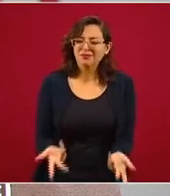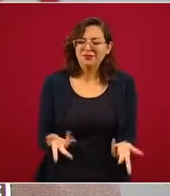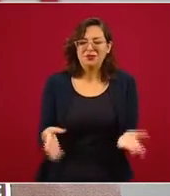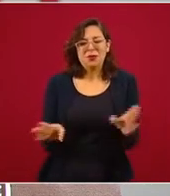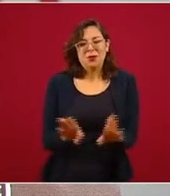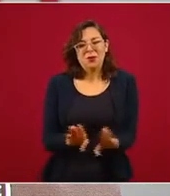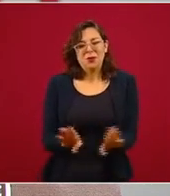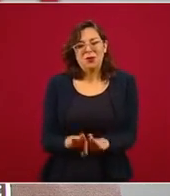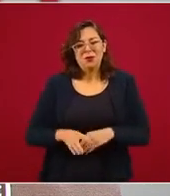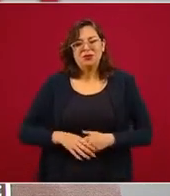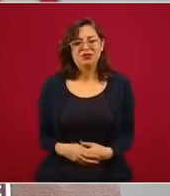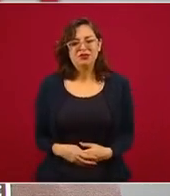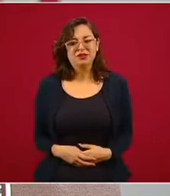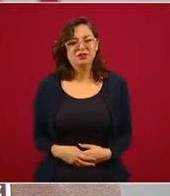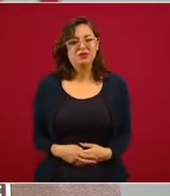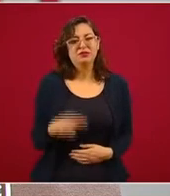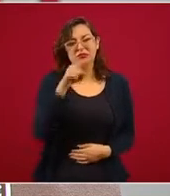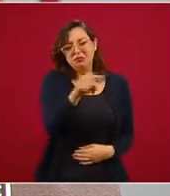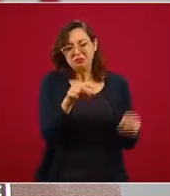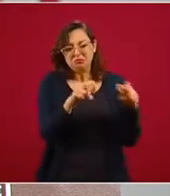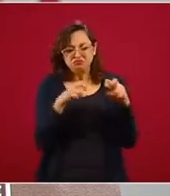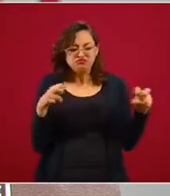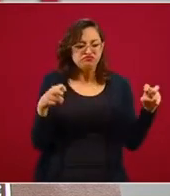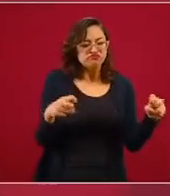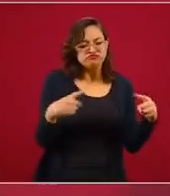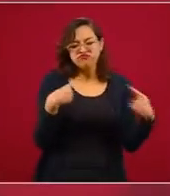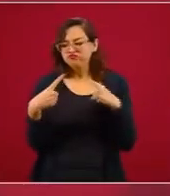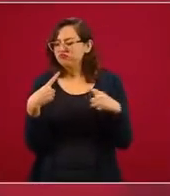resuelve mantener en secreto